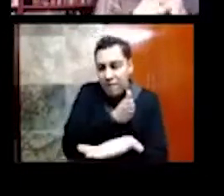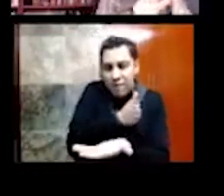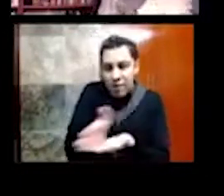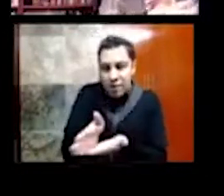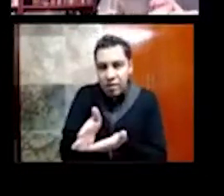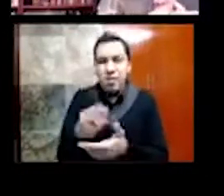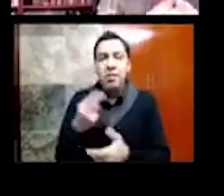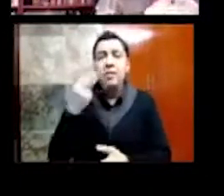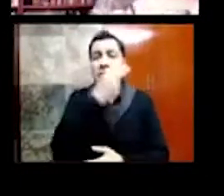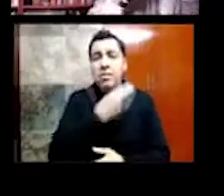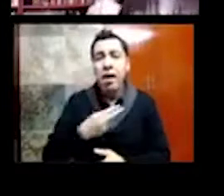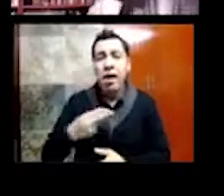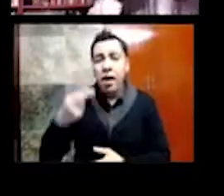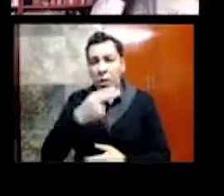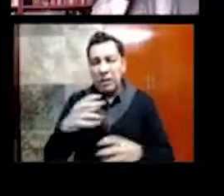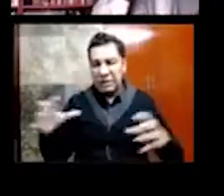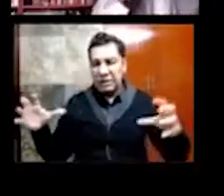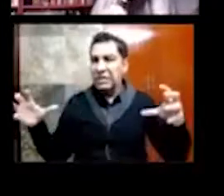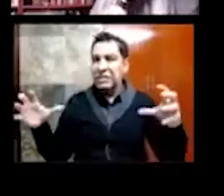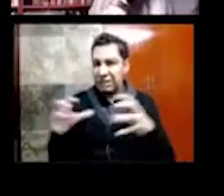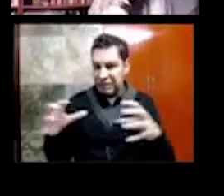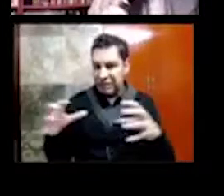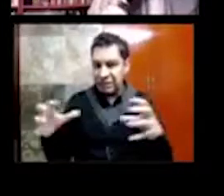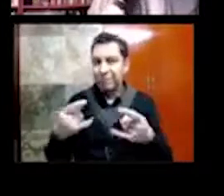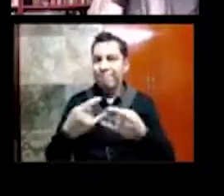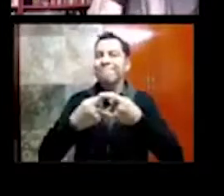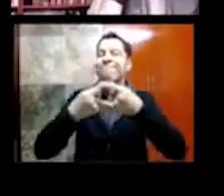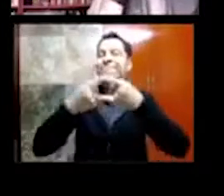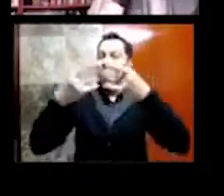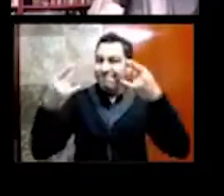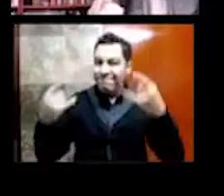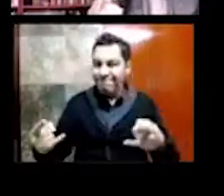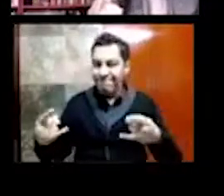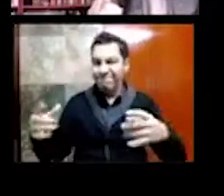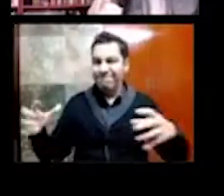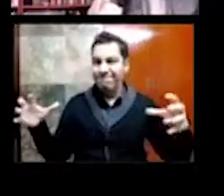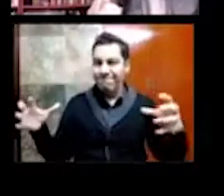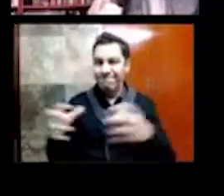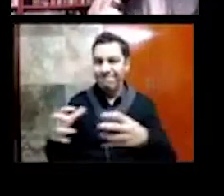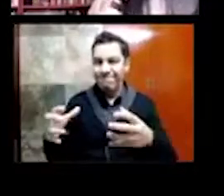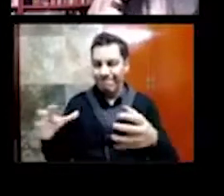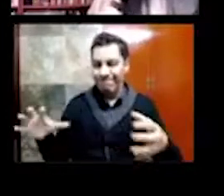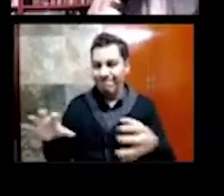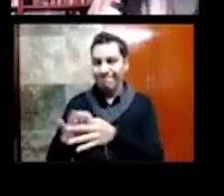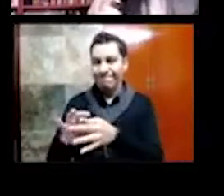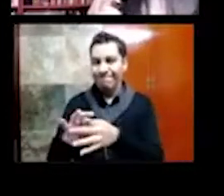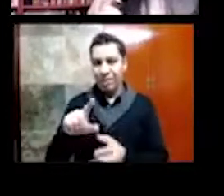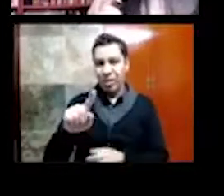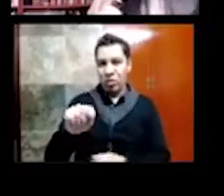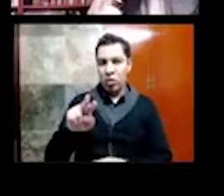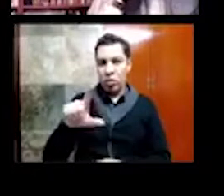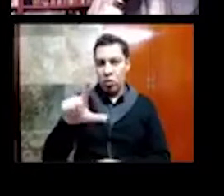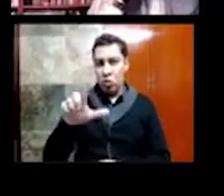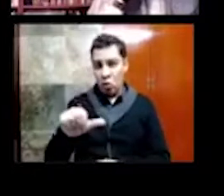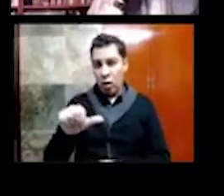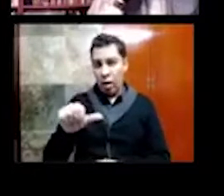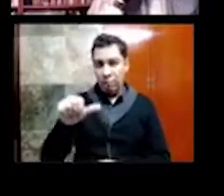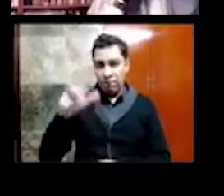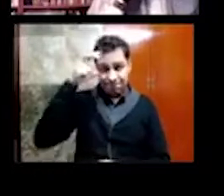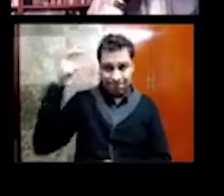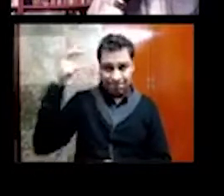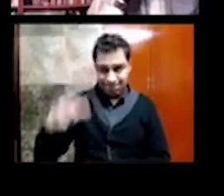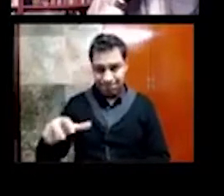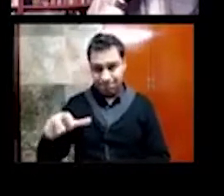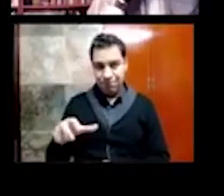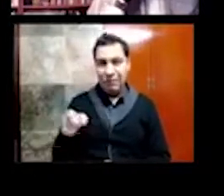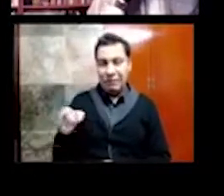don Wigberto de esta visión histórica de la relación de Tula con otros asentamientos que